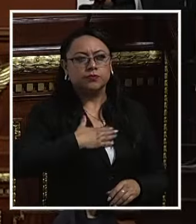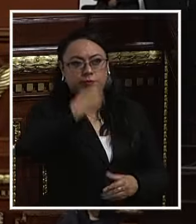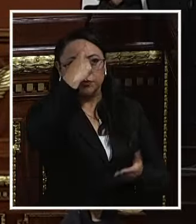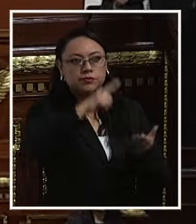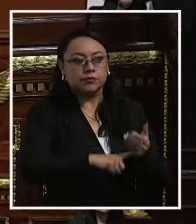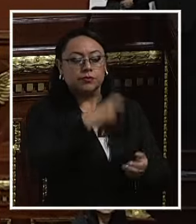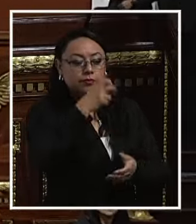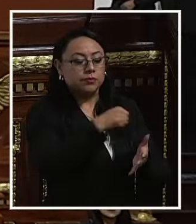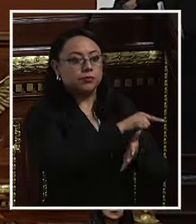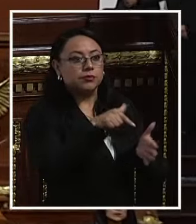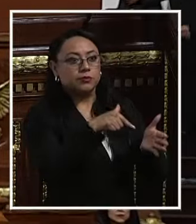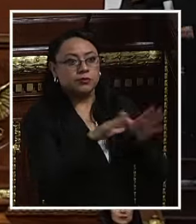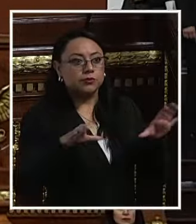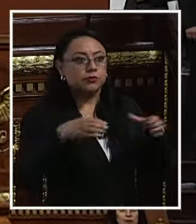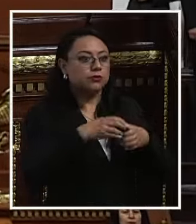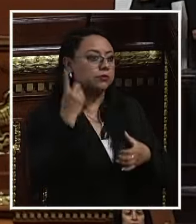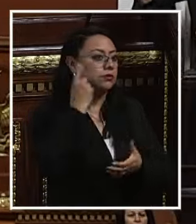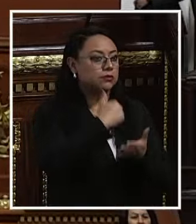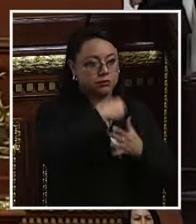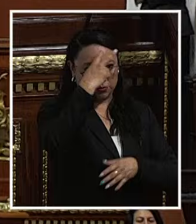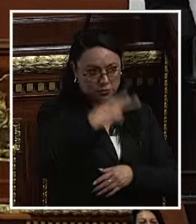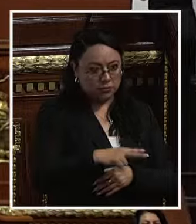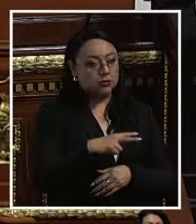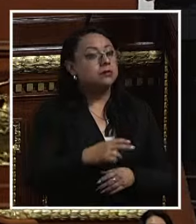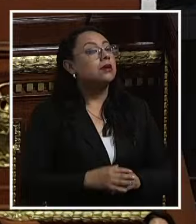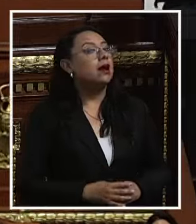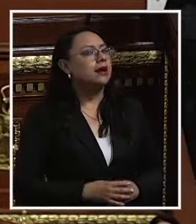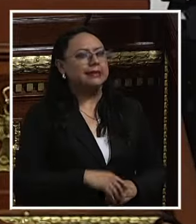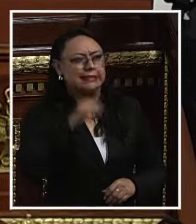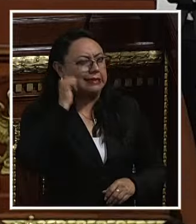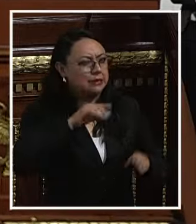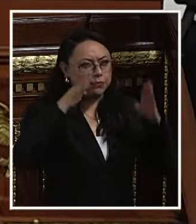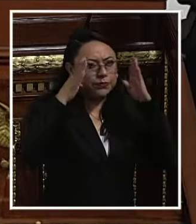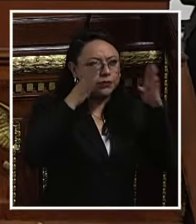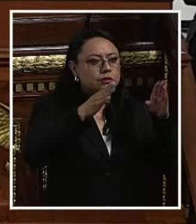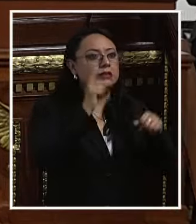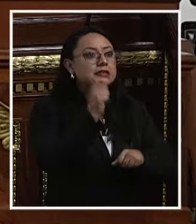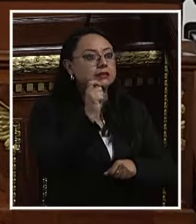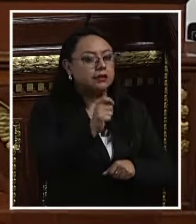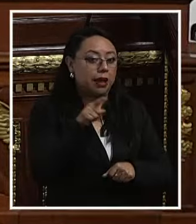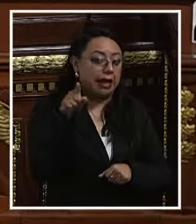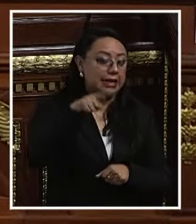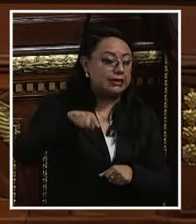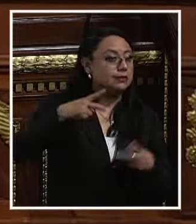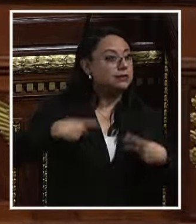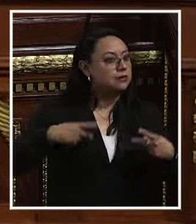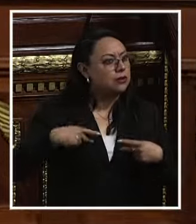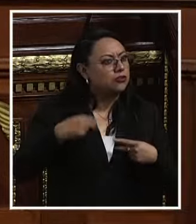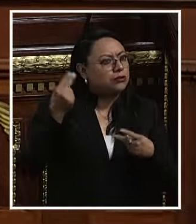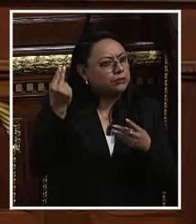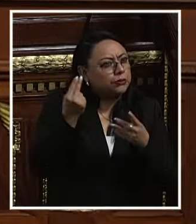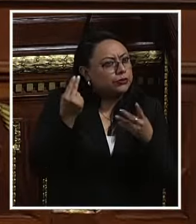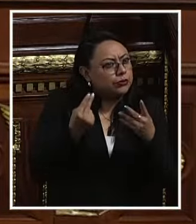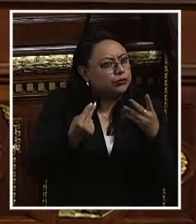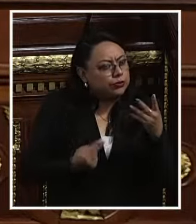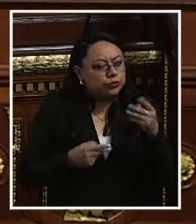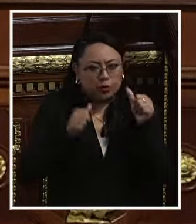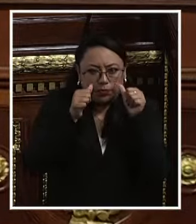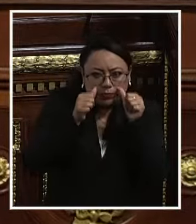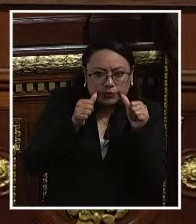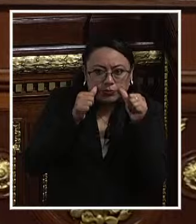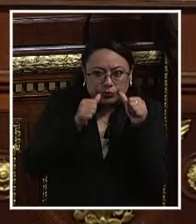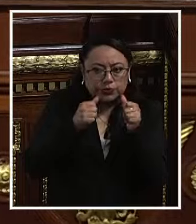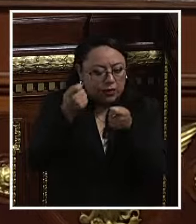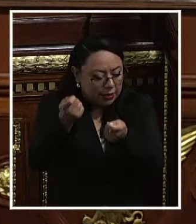capitalino debe centrarse en todo momento en las demandas más sentidas de la gente, traer esa voz a